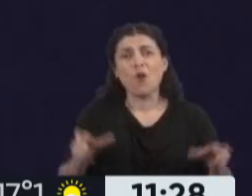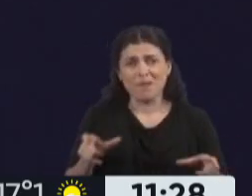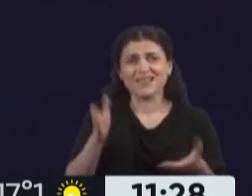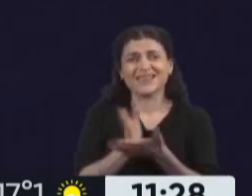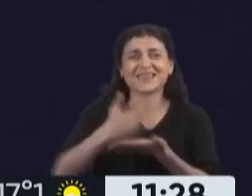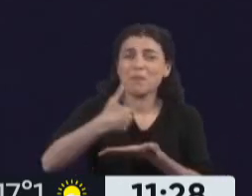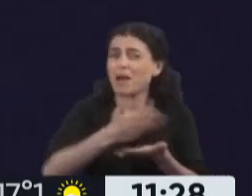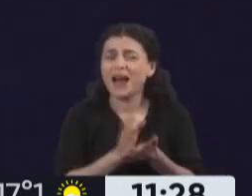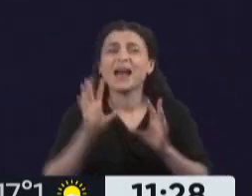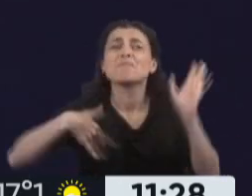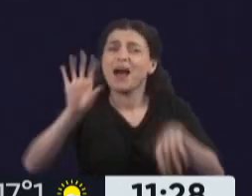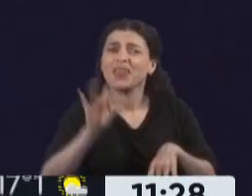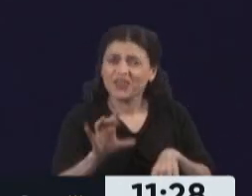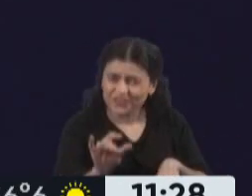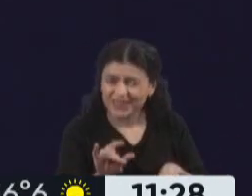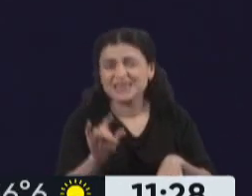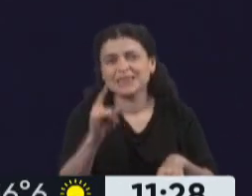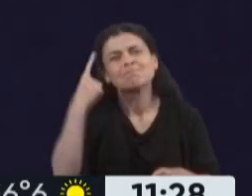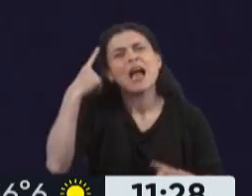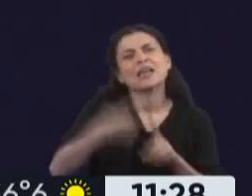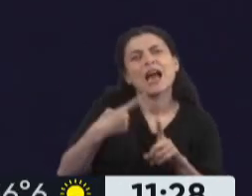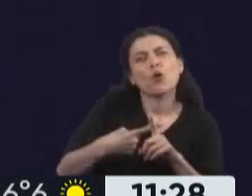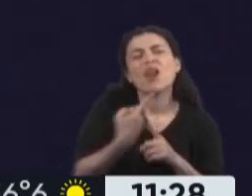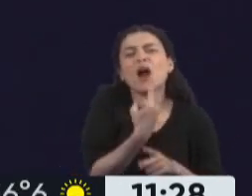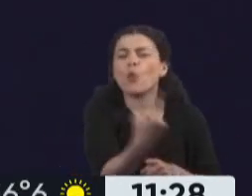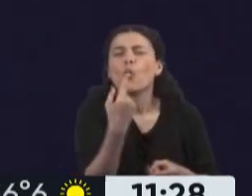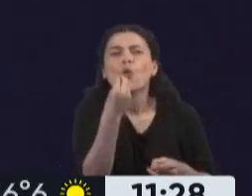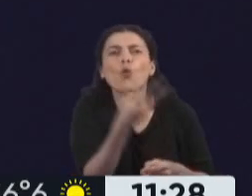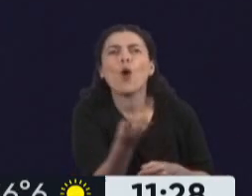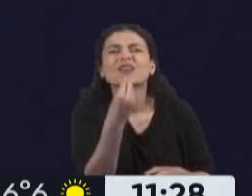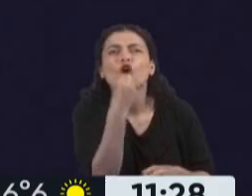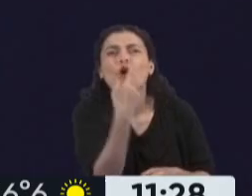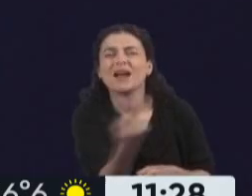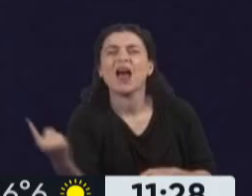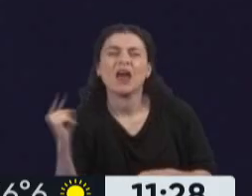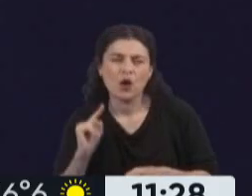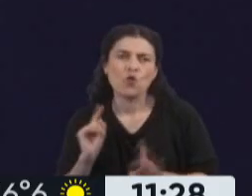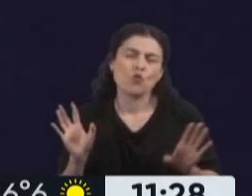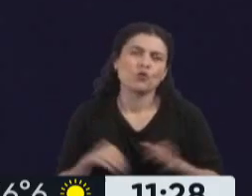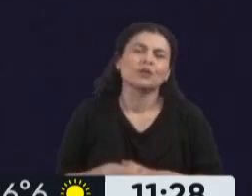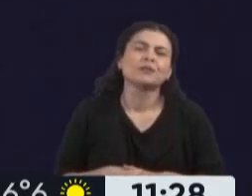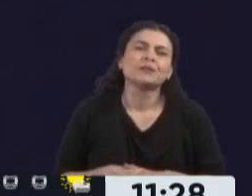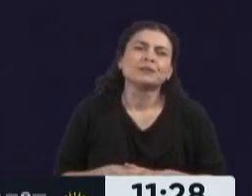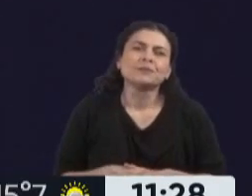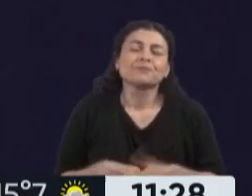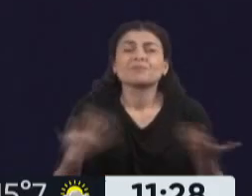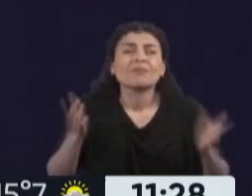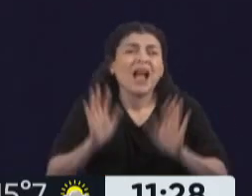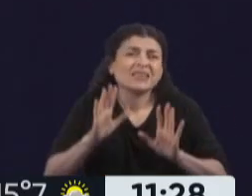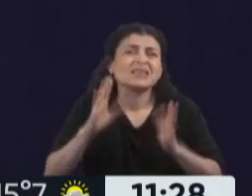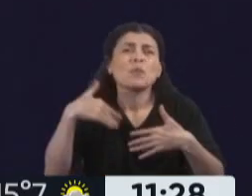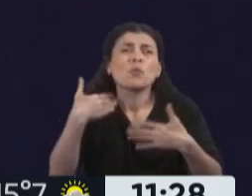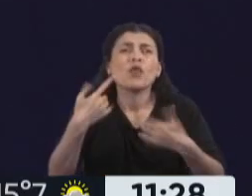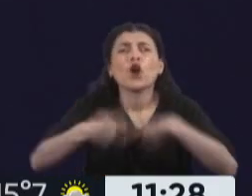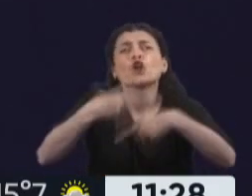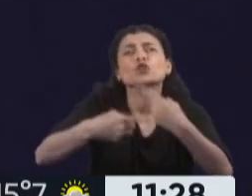comen 8, bueno, si la pizza es de 8 porciones, se comerá una porción cada uno. Ni le digo si son 16, ¿no? Tendrán que compartir cada porción entre dos y así puedo seguir